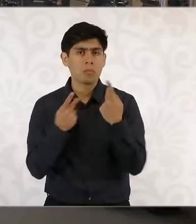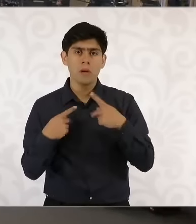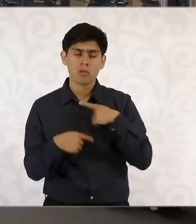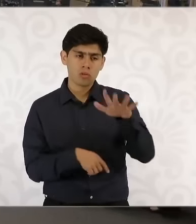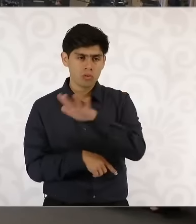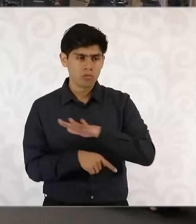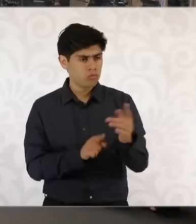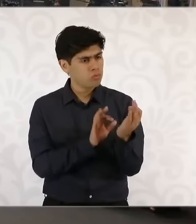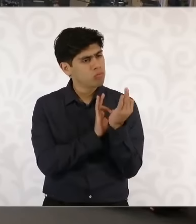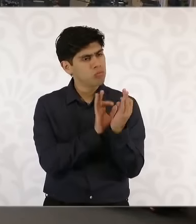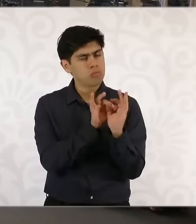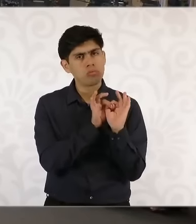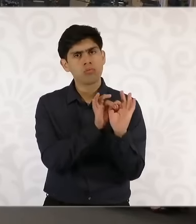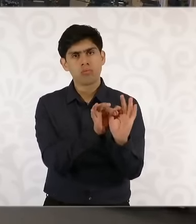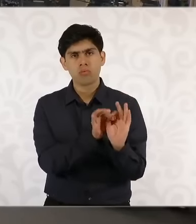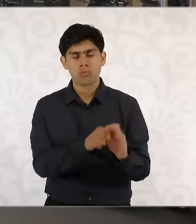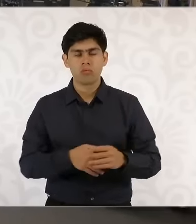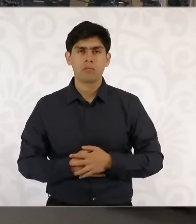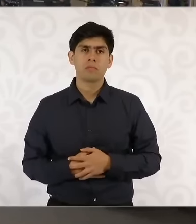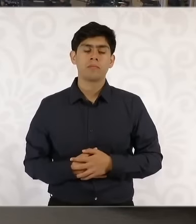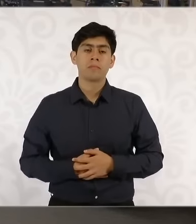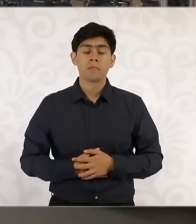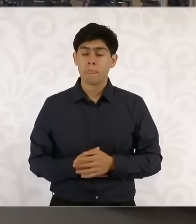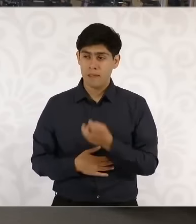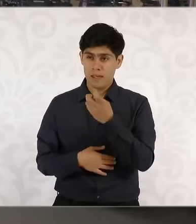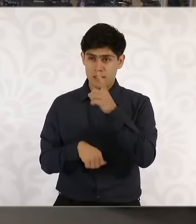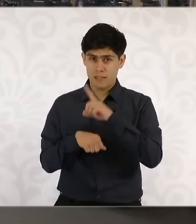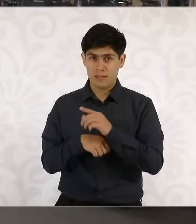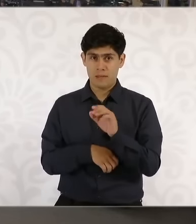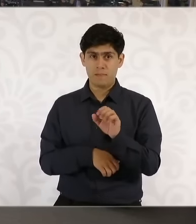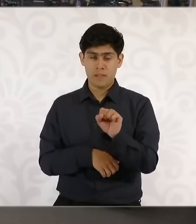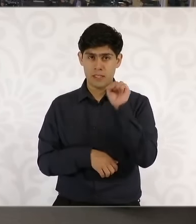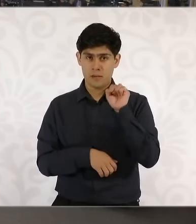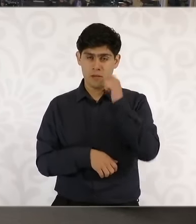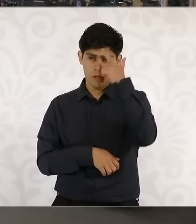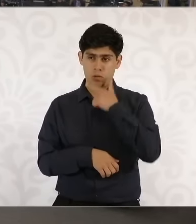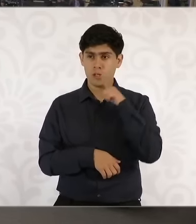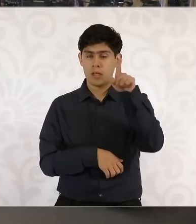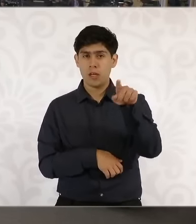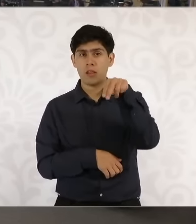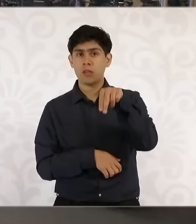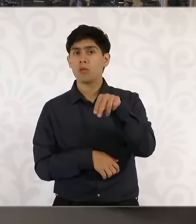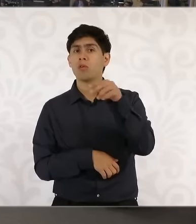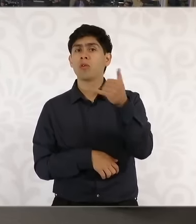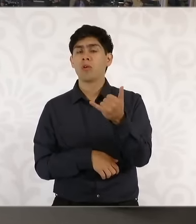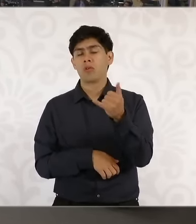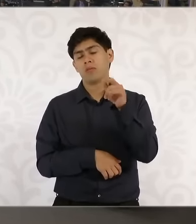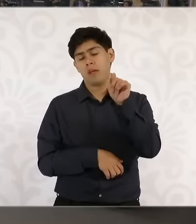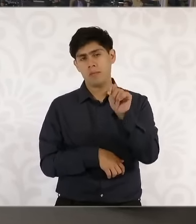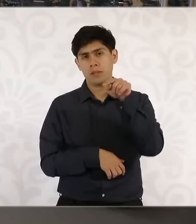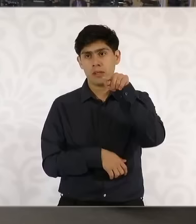Efectivamente, al siguiente día, bueno, ya esa noche del sábado, en el New York Times se publicaron fotografías, efectivamente,